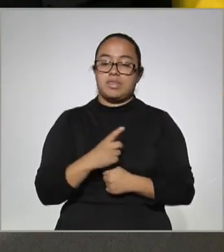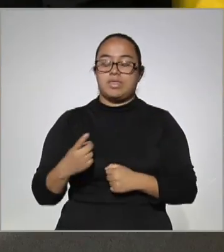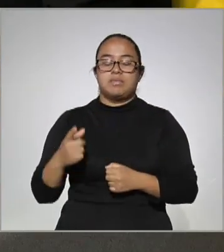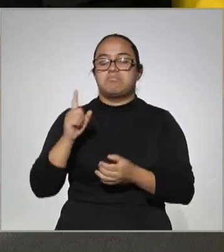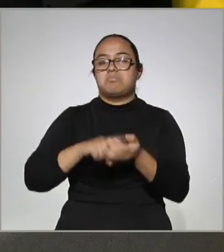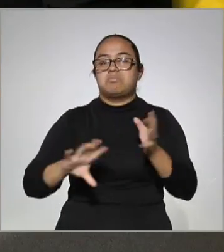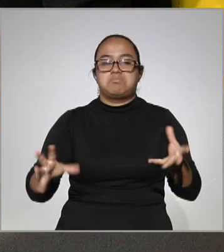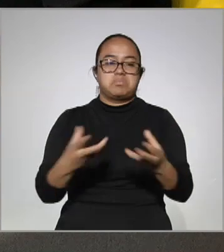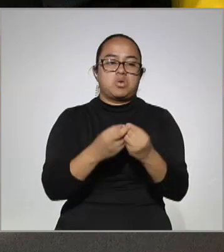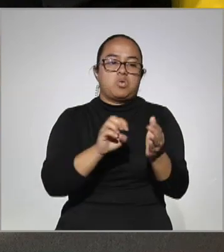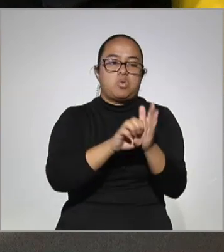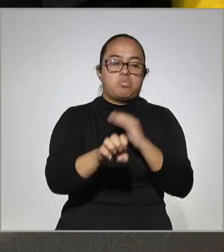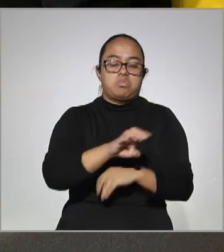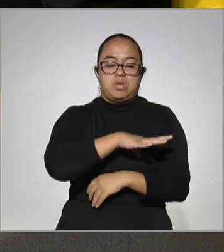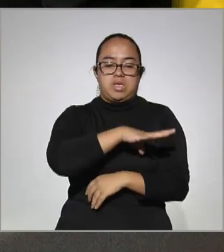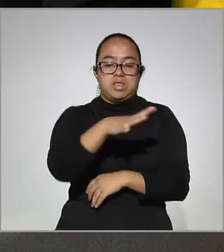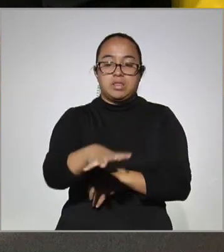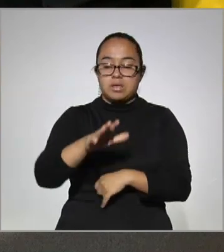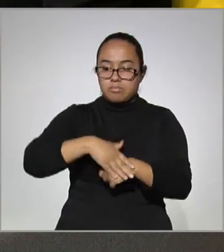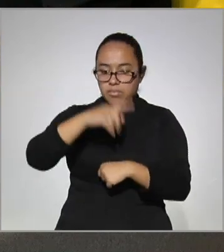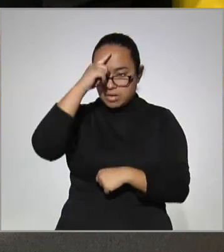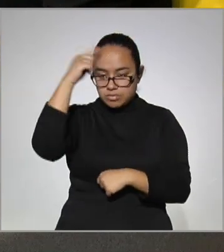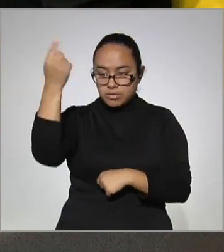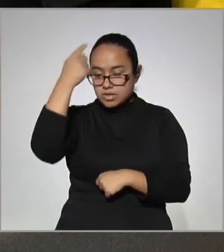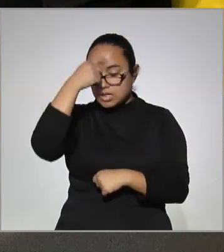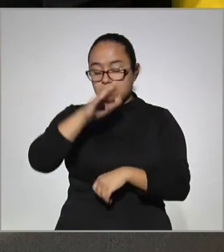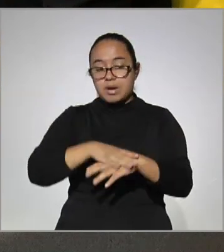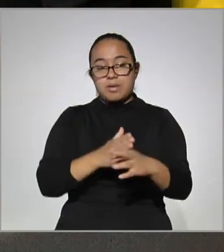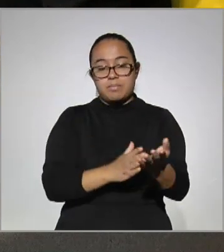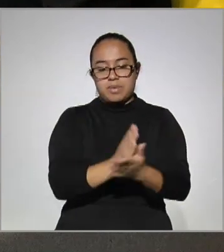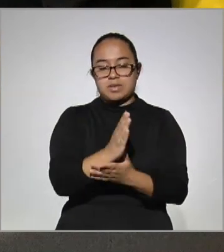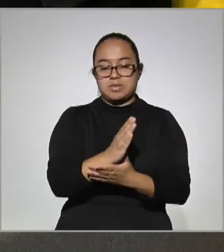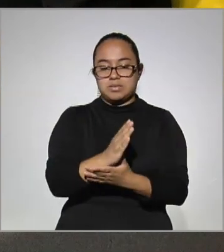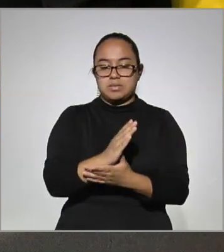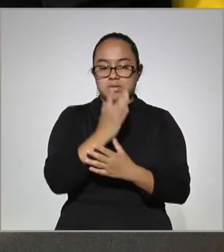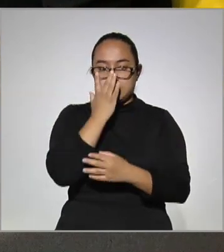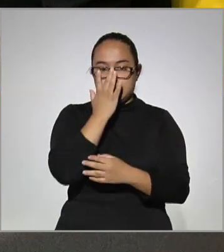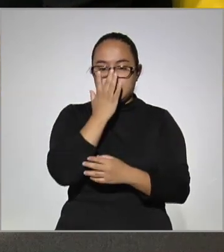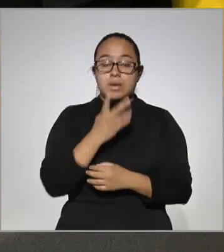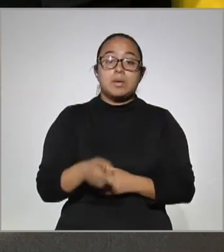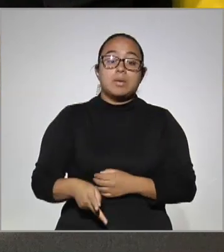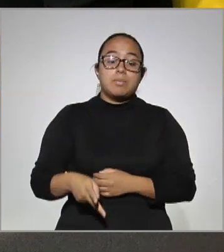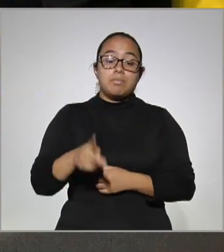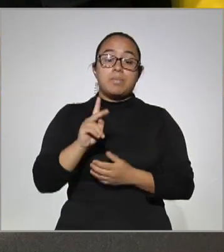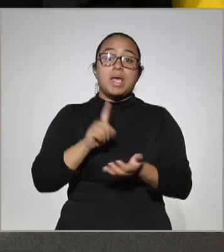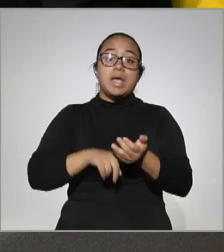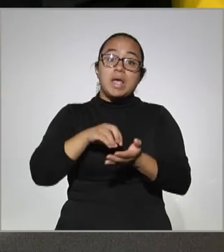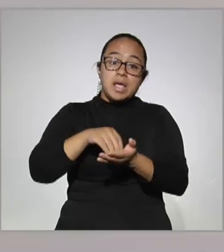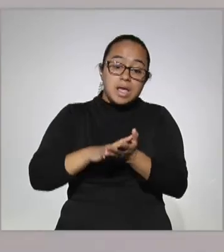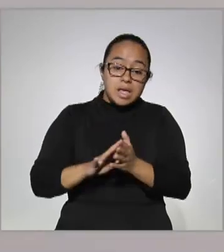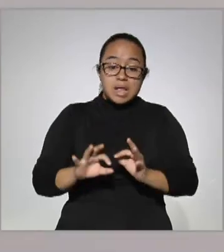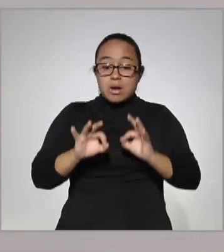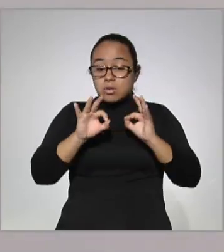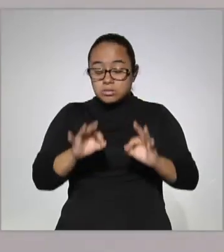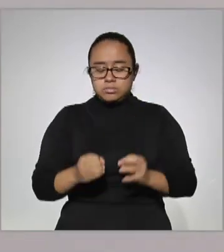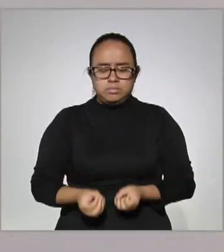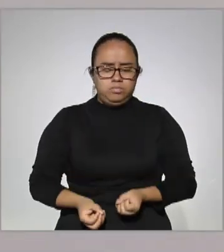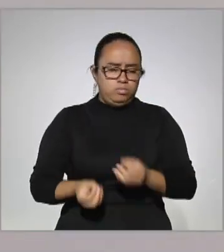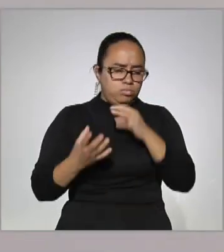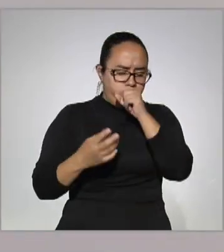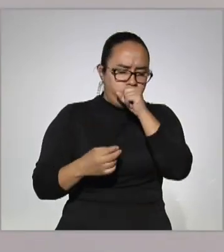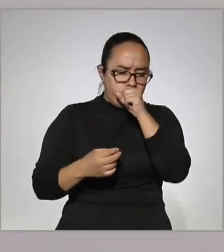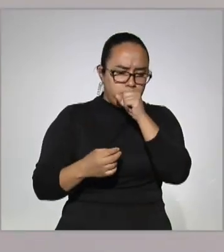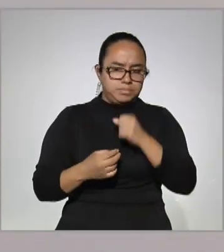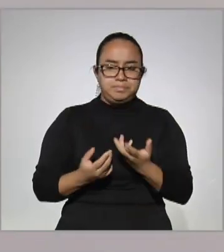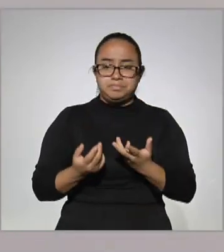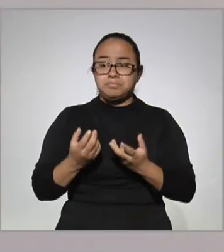general, facilitándoles la oportunidad del acceso, ¿no? Por la misma discapacidad, pero no existe, no hay una dependencia, al